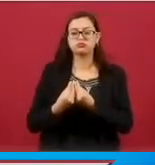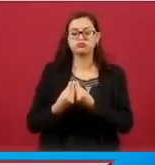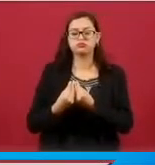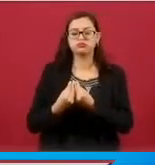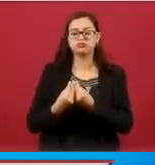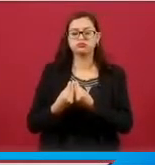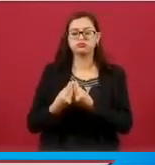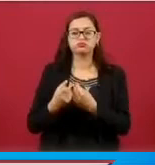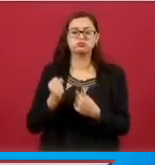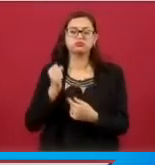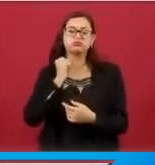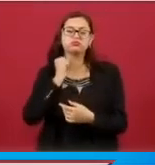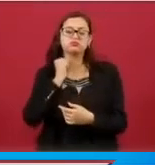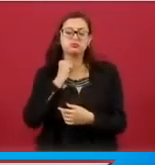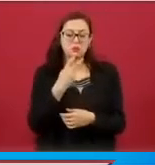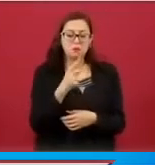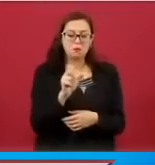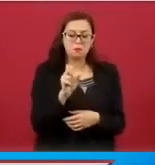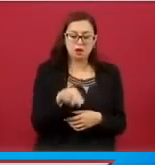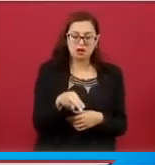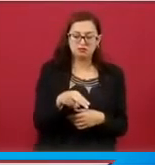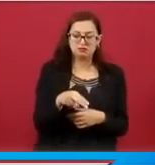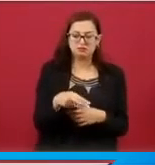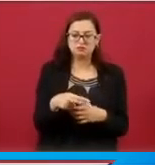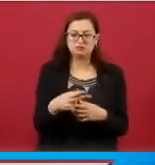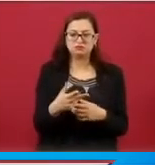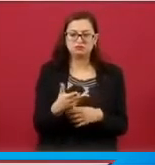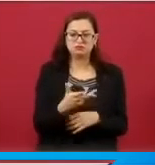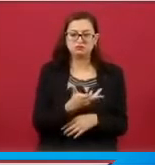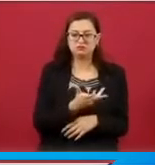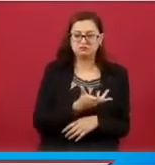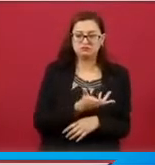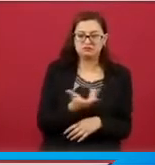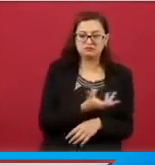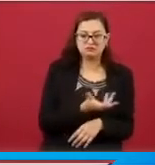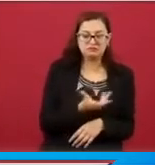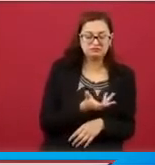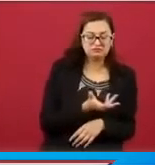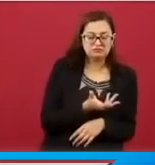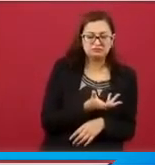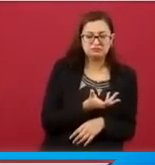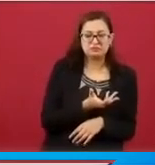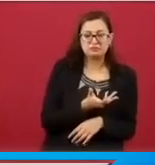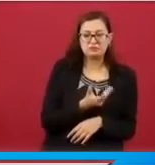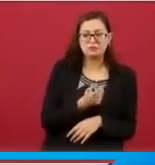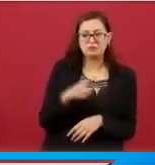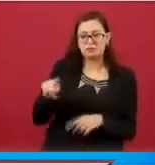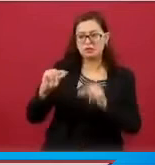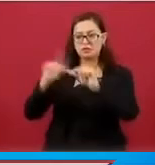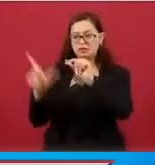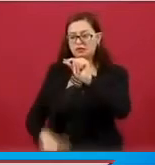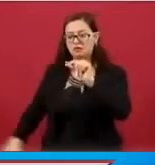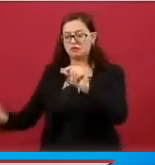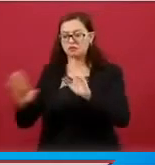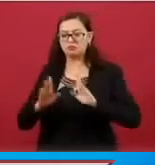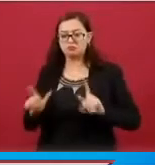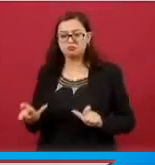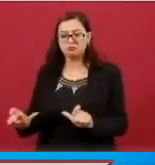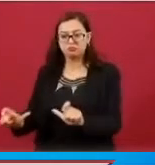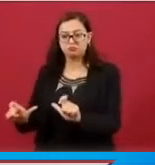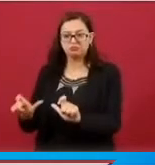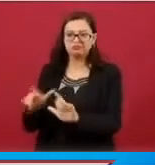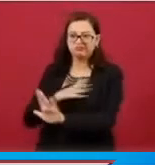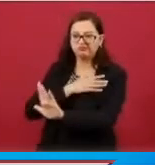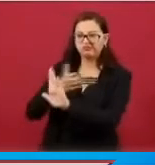Se tiene un problema serio de inseguridad y de violencia que creció por no atender las causas de la inseguridad. No combatieron la pobreza. Fue